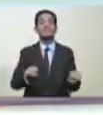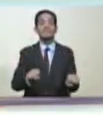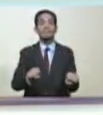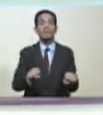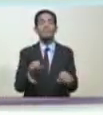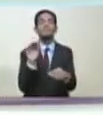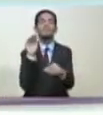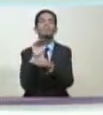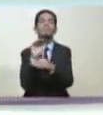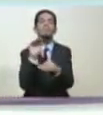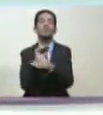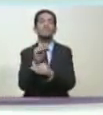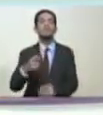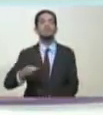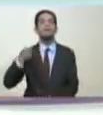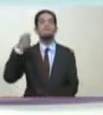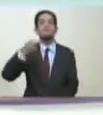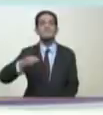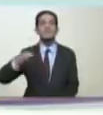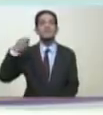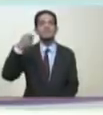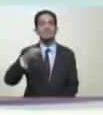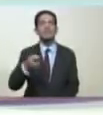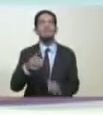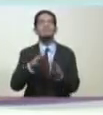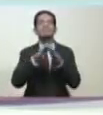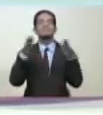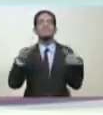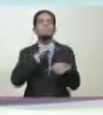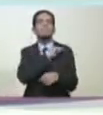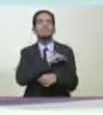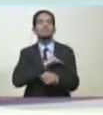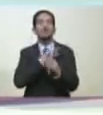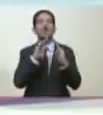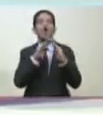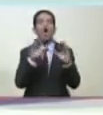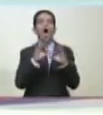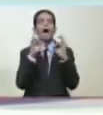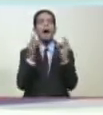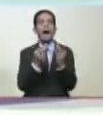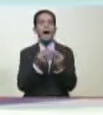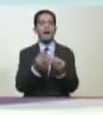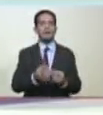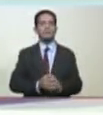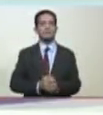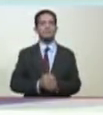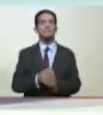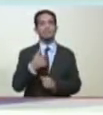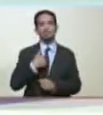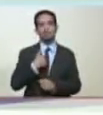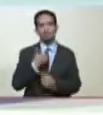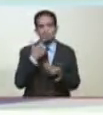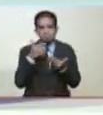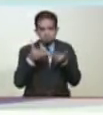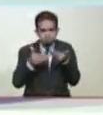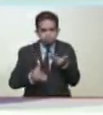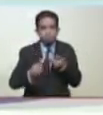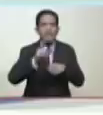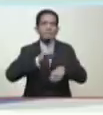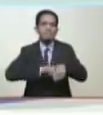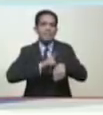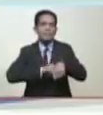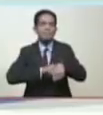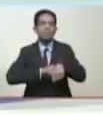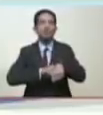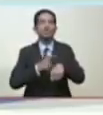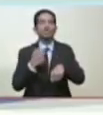protección financiera de la Gran Misión Hogares de la Patria y voy a hacer grandes anuncios en los próximos días para proteger aún más el